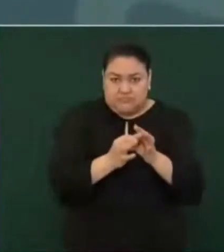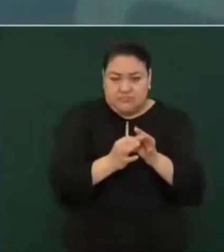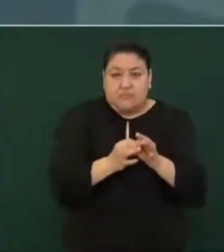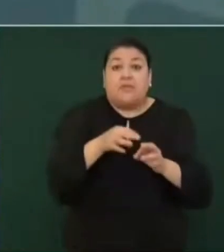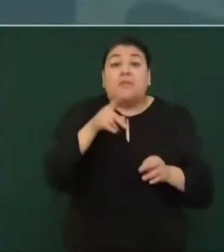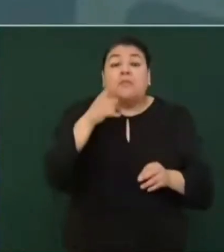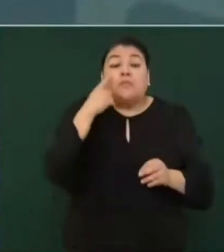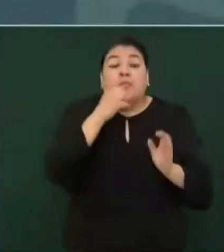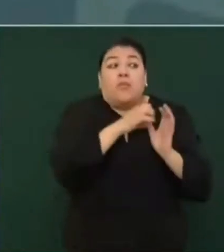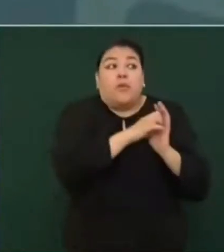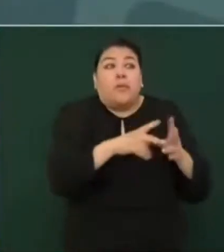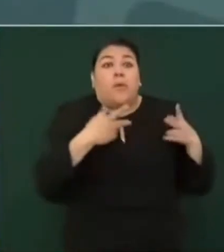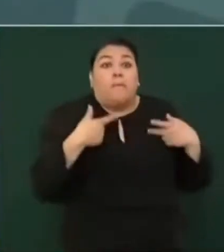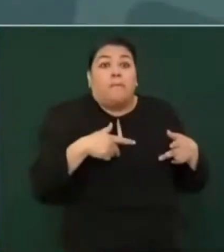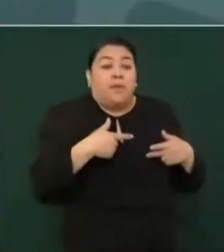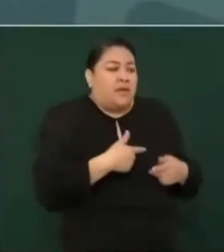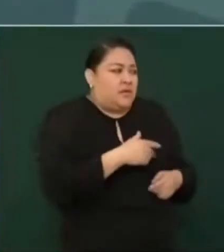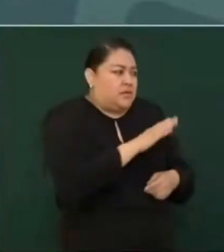arriesgarse